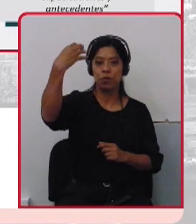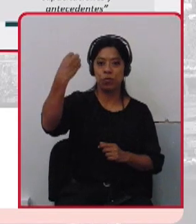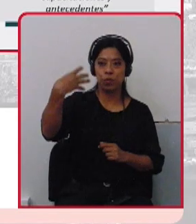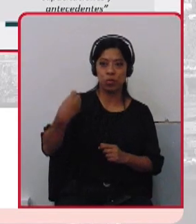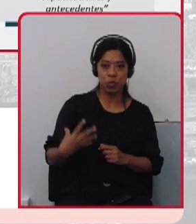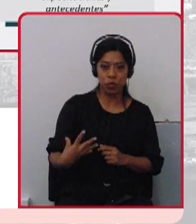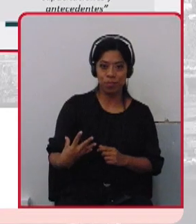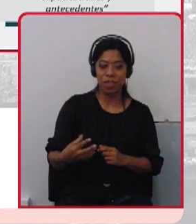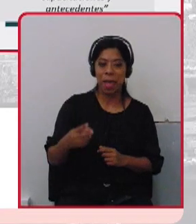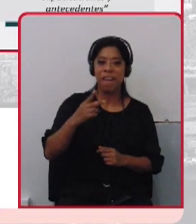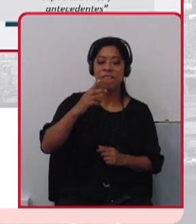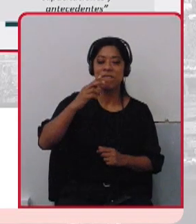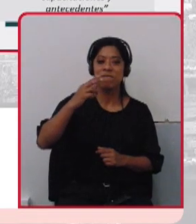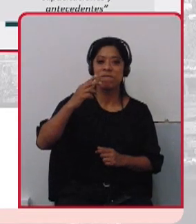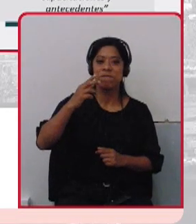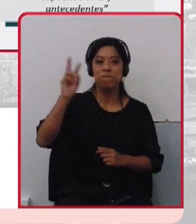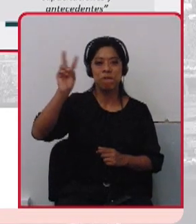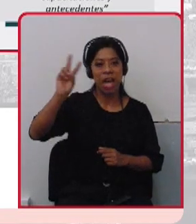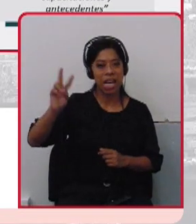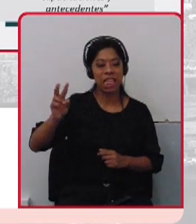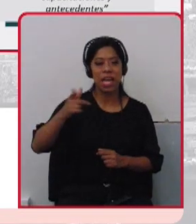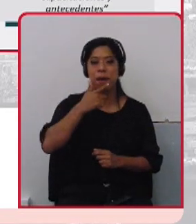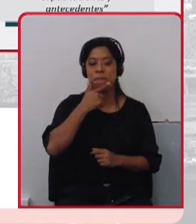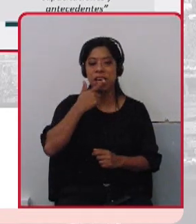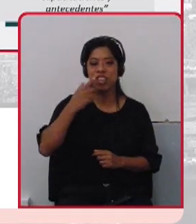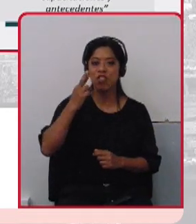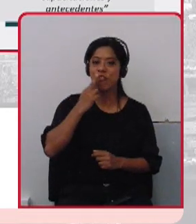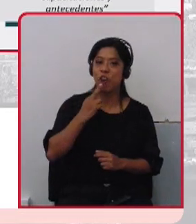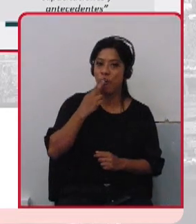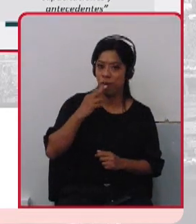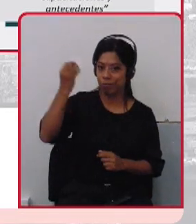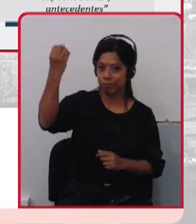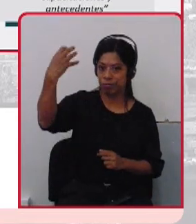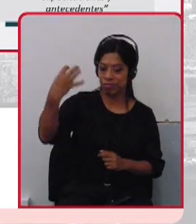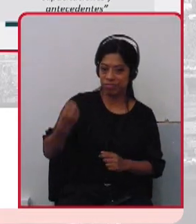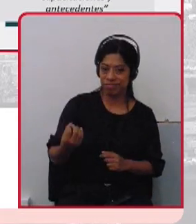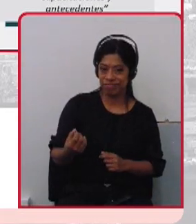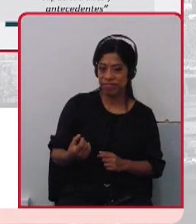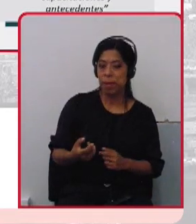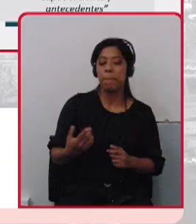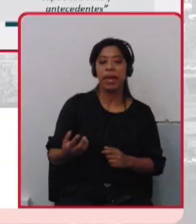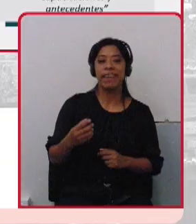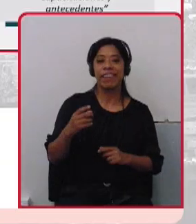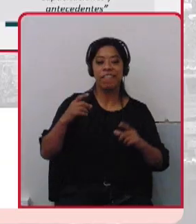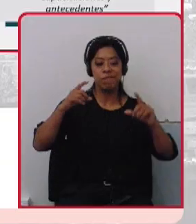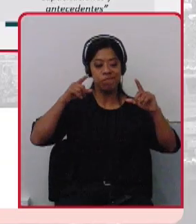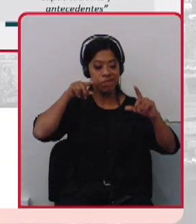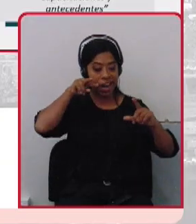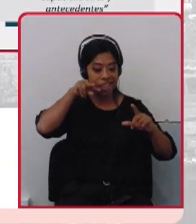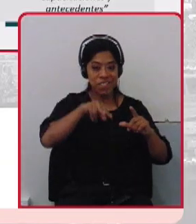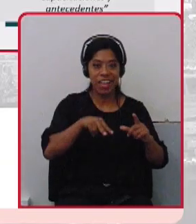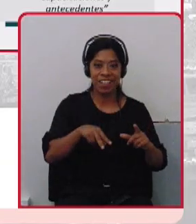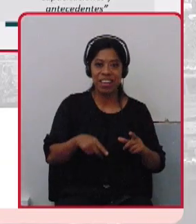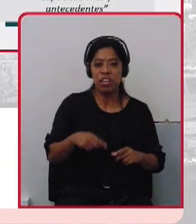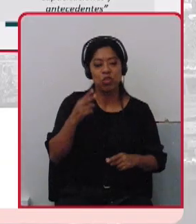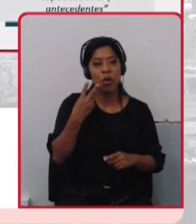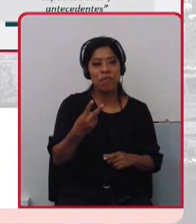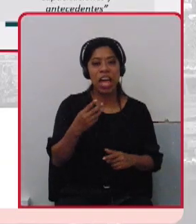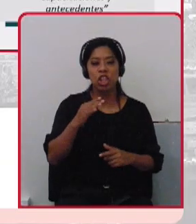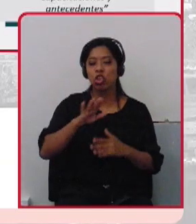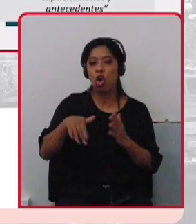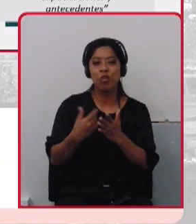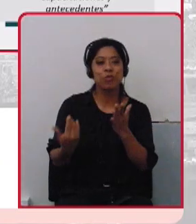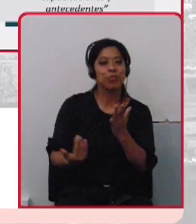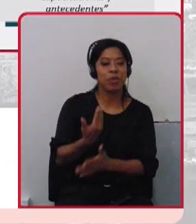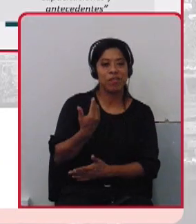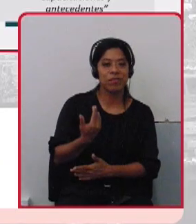ven, verde, amarillo. ¿Para qué nos sirve esto? No para satanizar a la persona, nos sirve para poner foco, porque si nosotros vemos que todos son